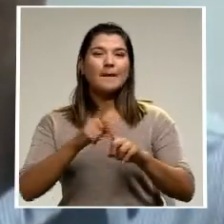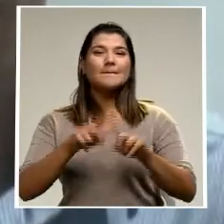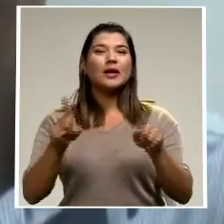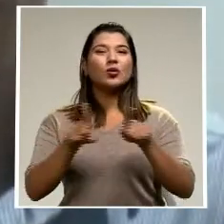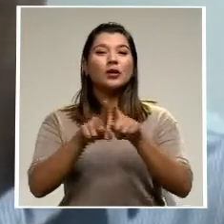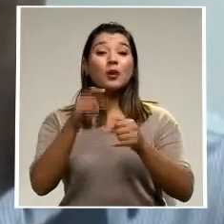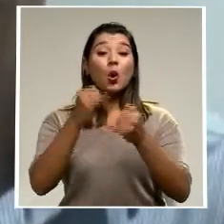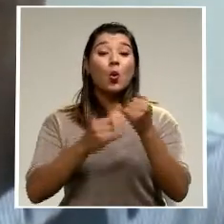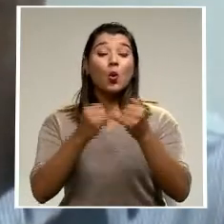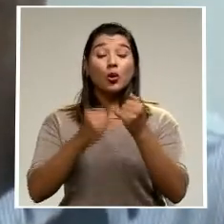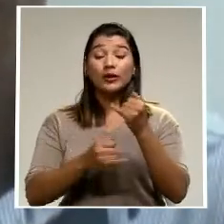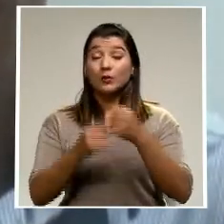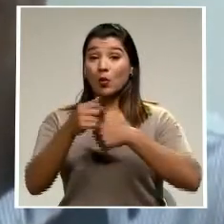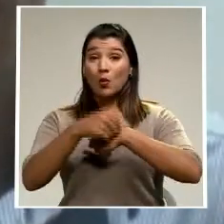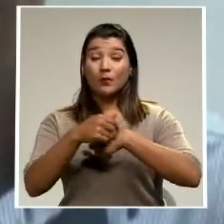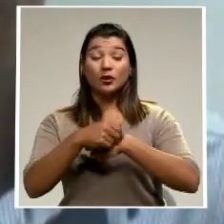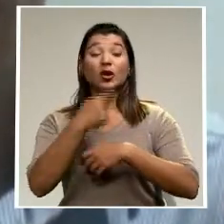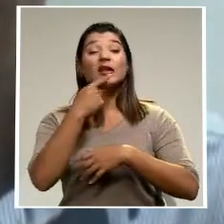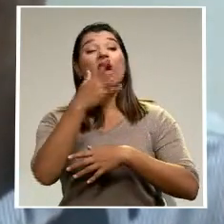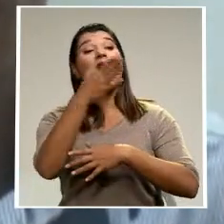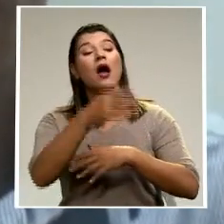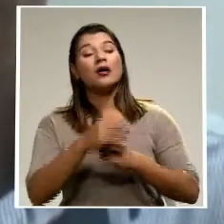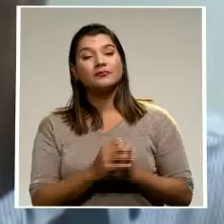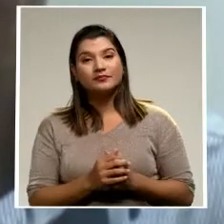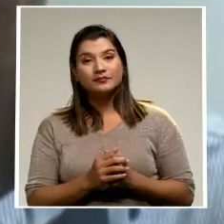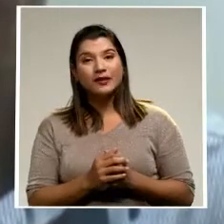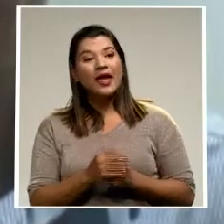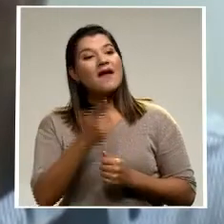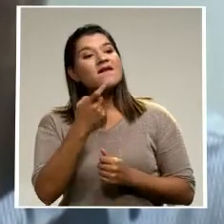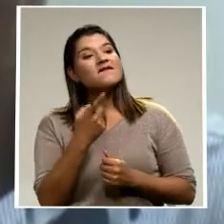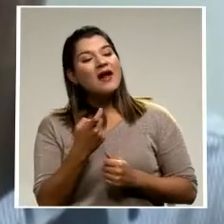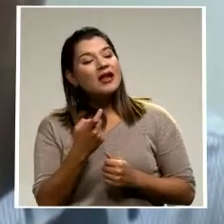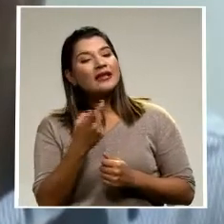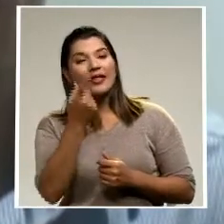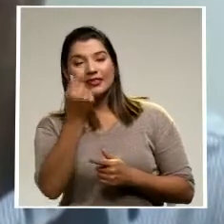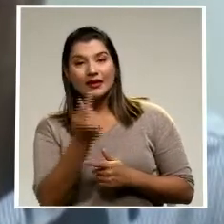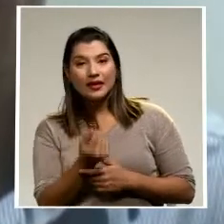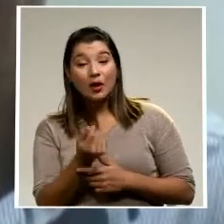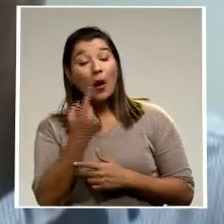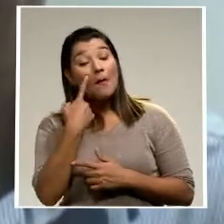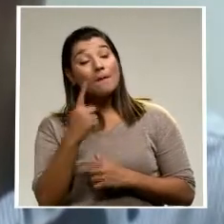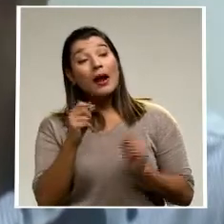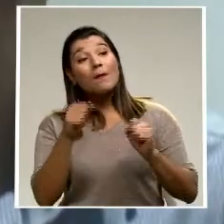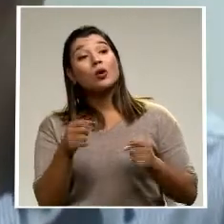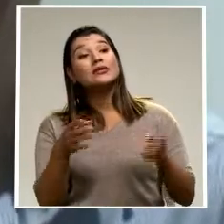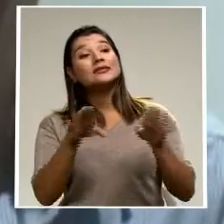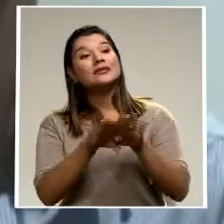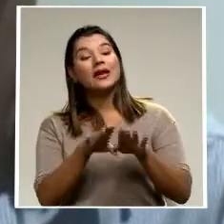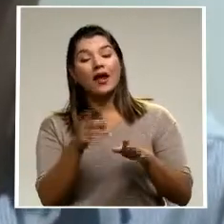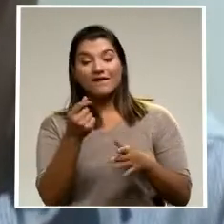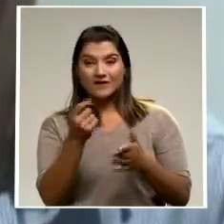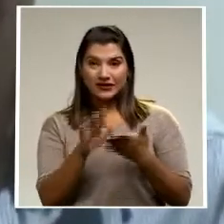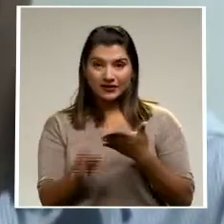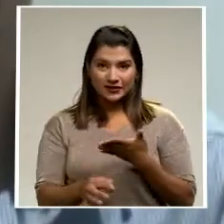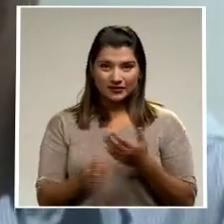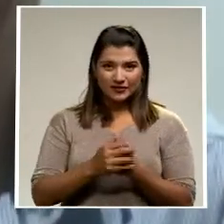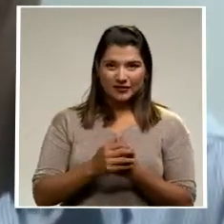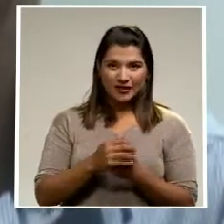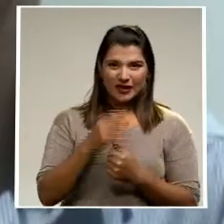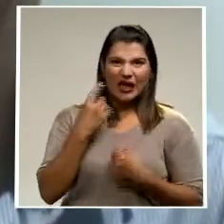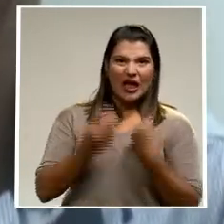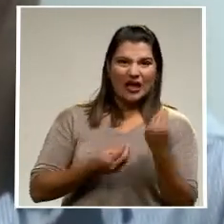el último minuto le dicen, por cierto, nos falta tanta plata para cerrar las cuentas. Vea qué